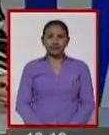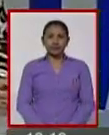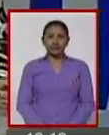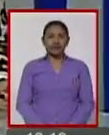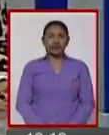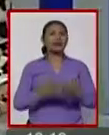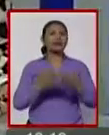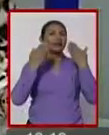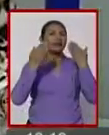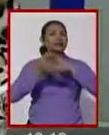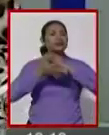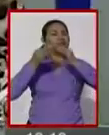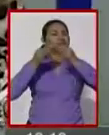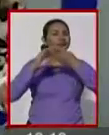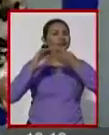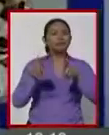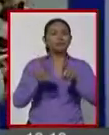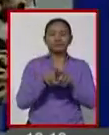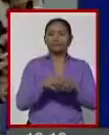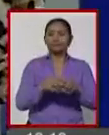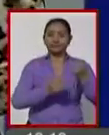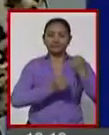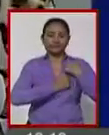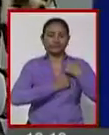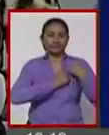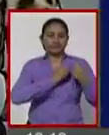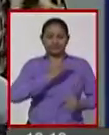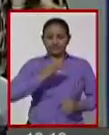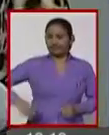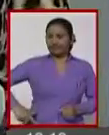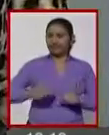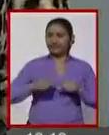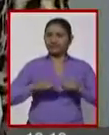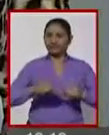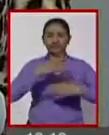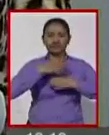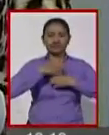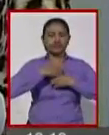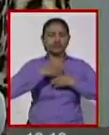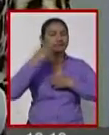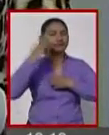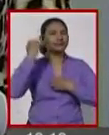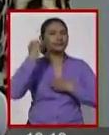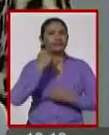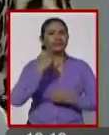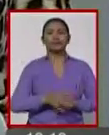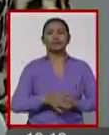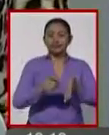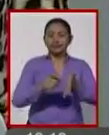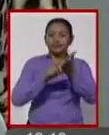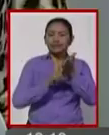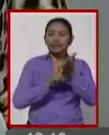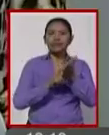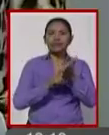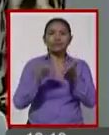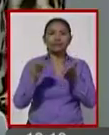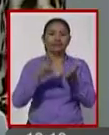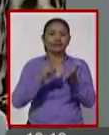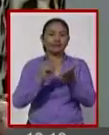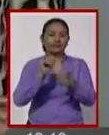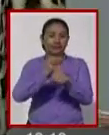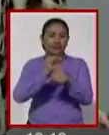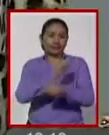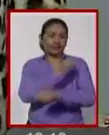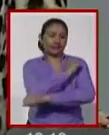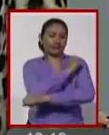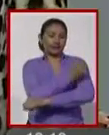en otra información le vamos a contar que los guardias municipales continúan protestando. Ellos están exigiendo ítems laborales a